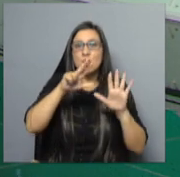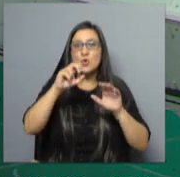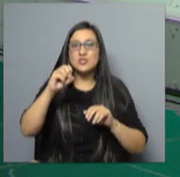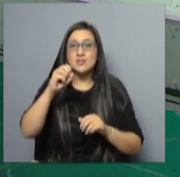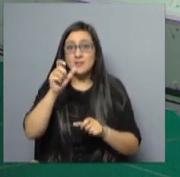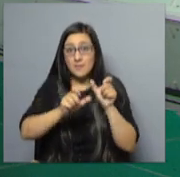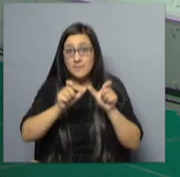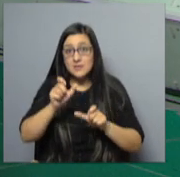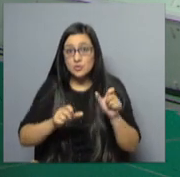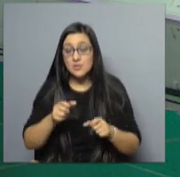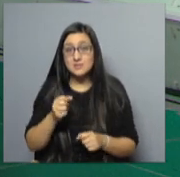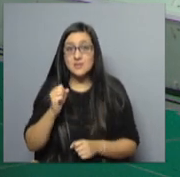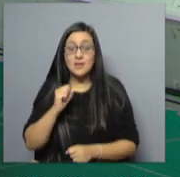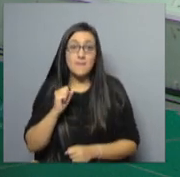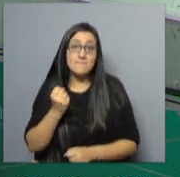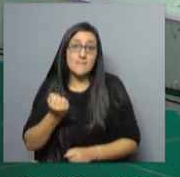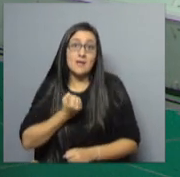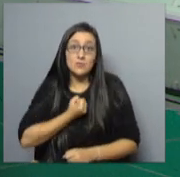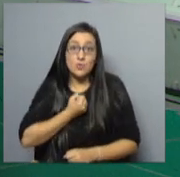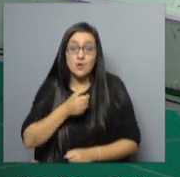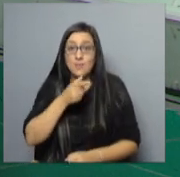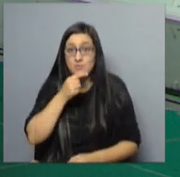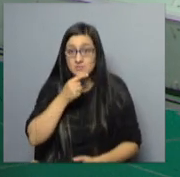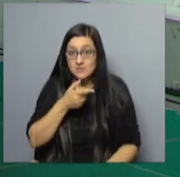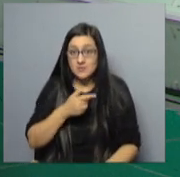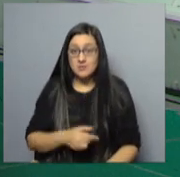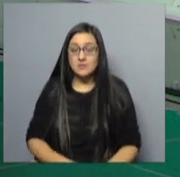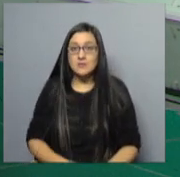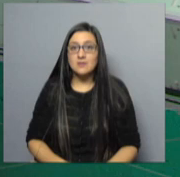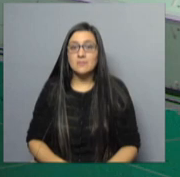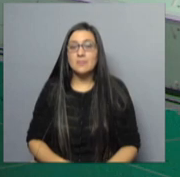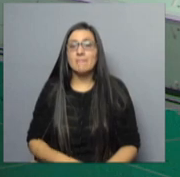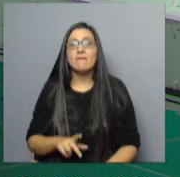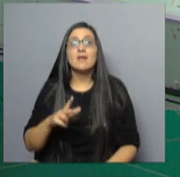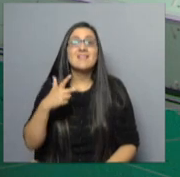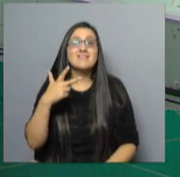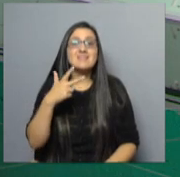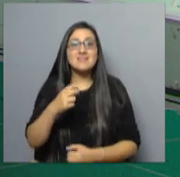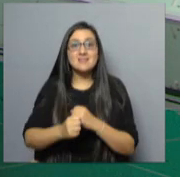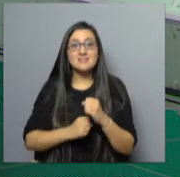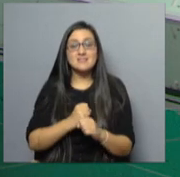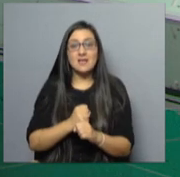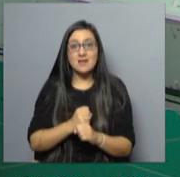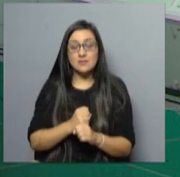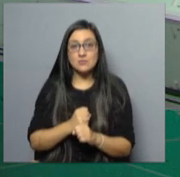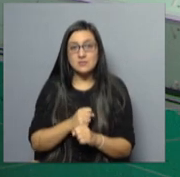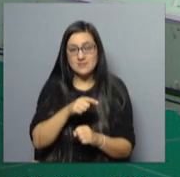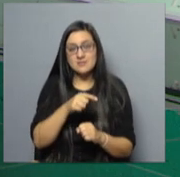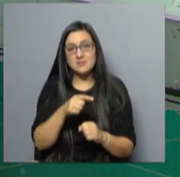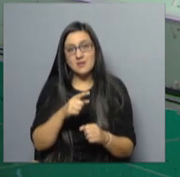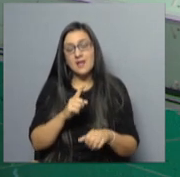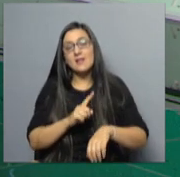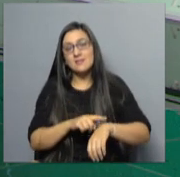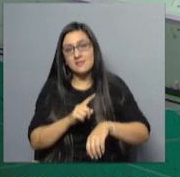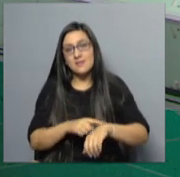personas abatidas por la policía que haya habido en tres años que es más o menos el tiempo que está refrendado allí por lo que